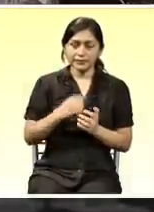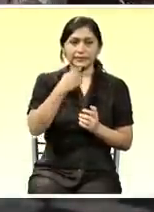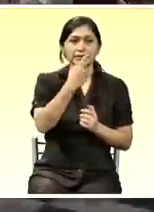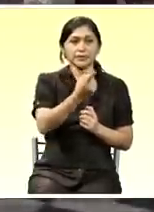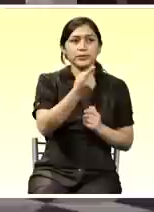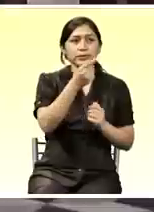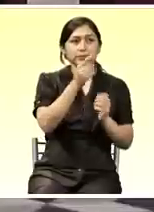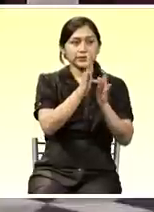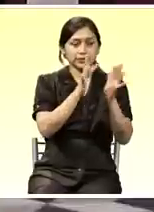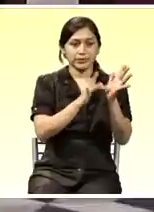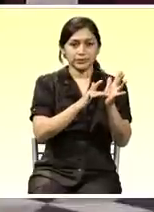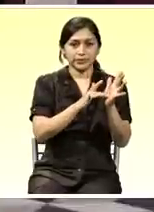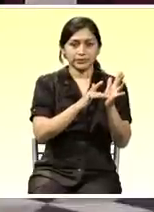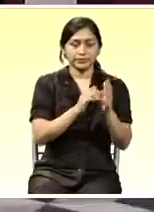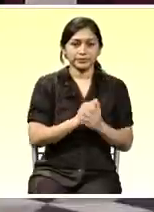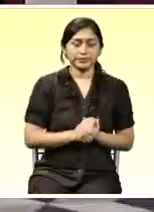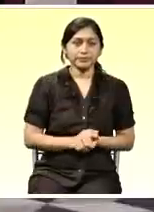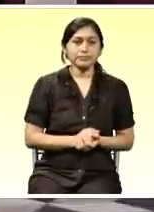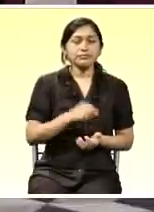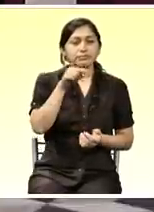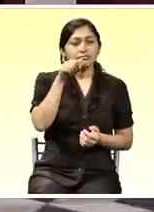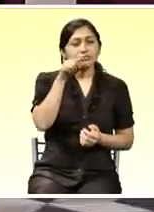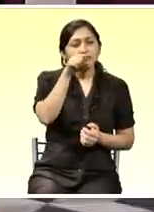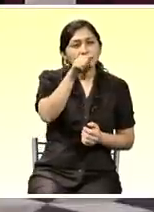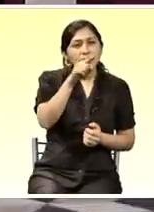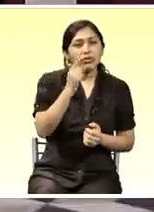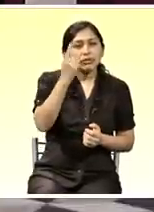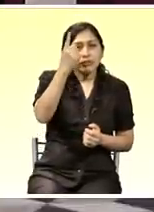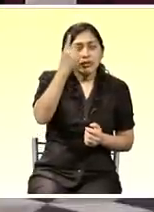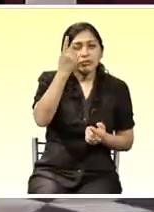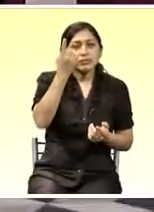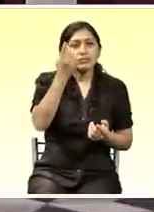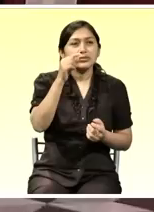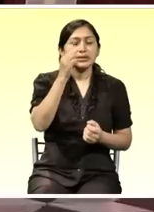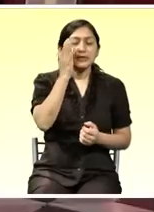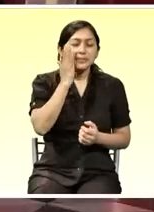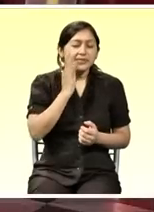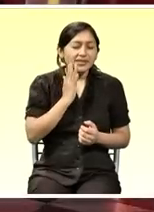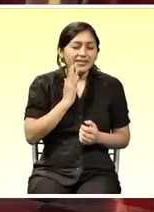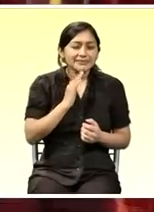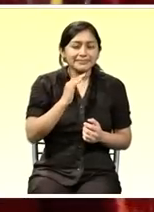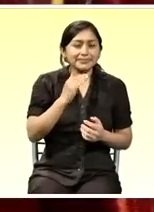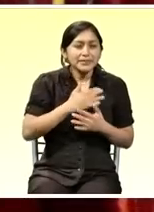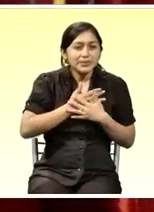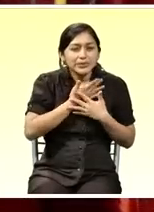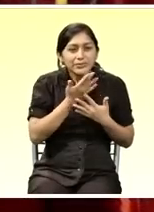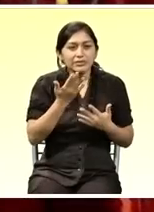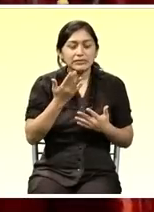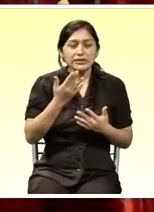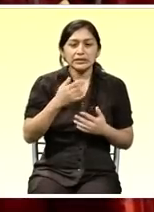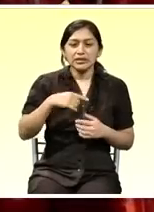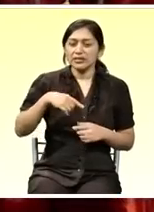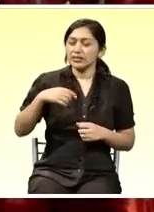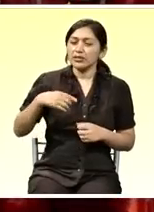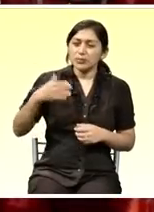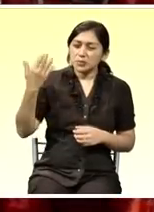Señor. Tú eres Dios, el bien infinito, y más de una vez te he cambiado por un